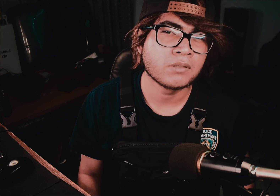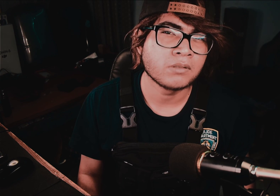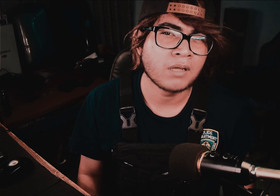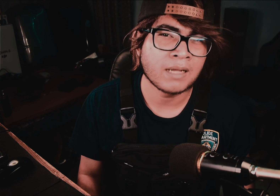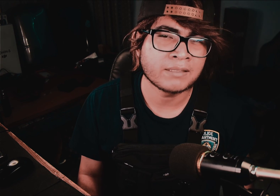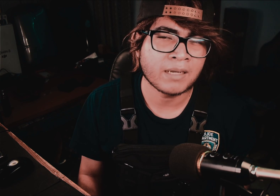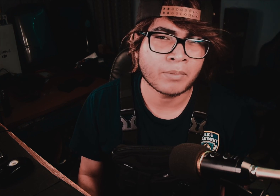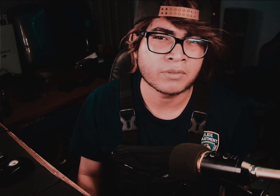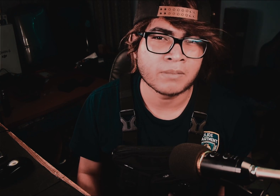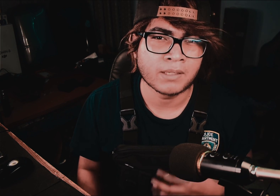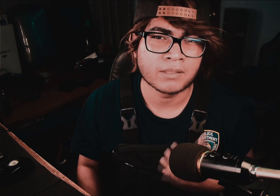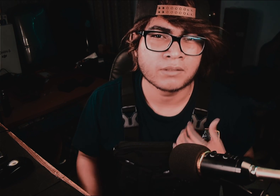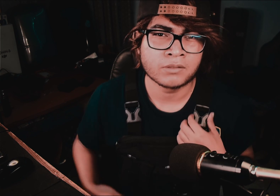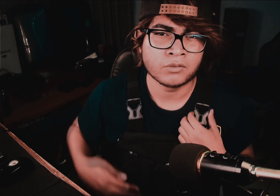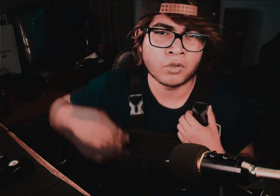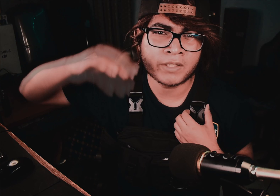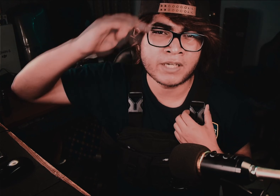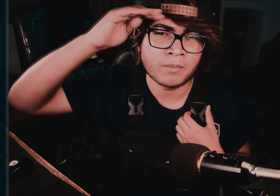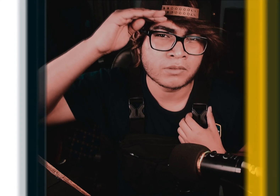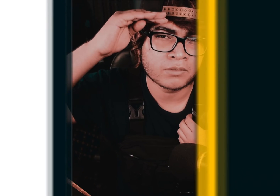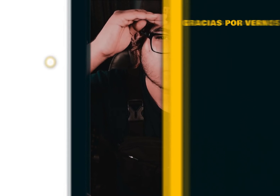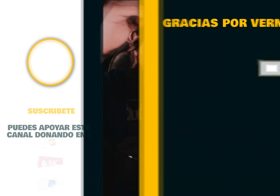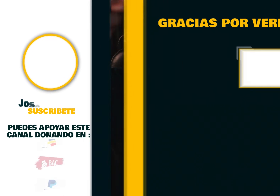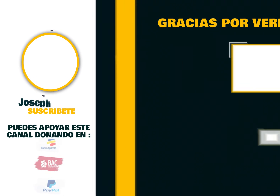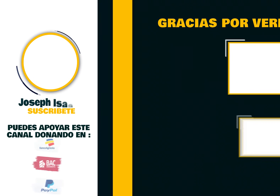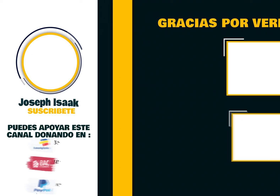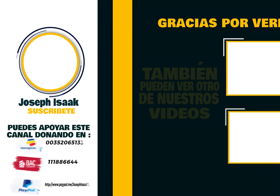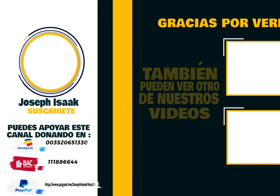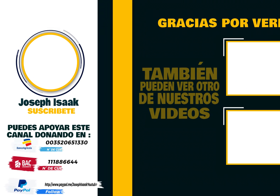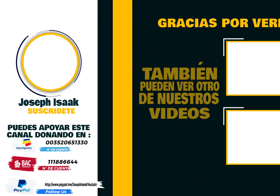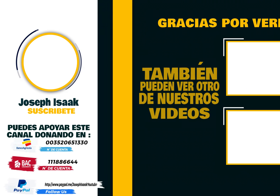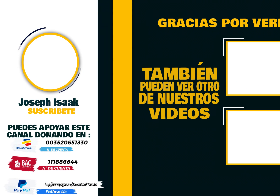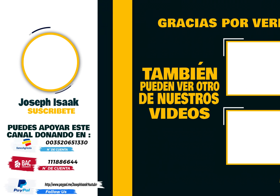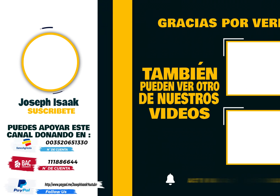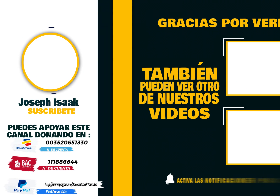nos vemos hasta la próxima nowak amo